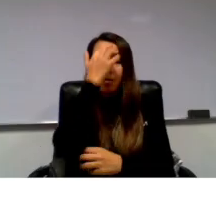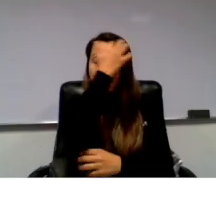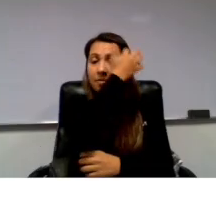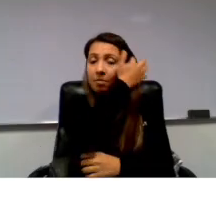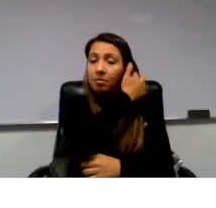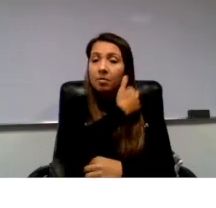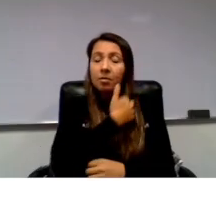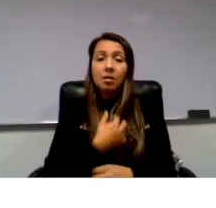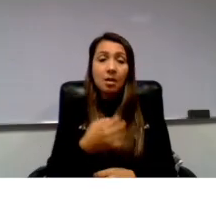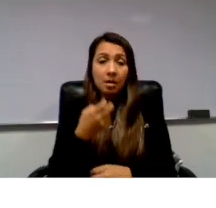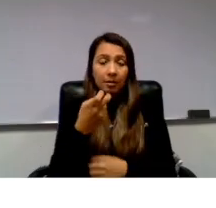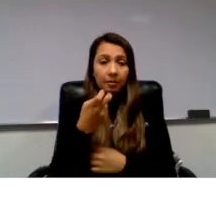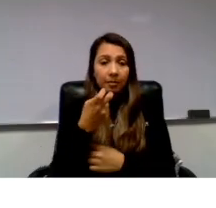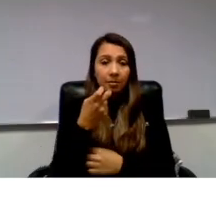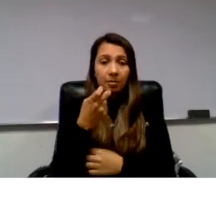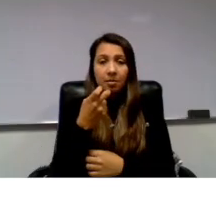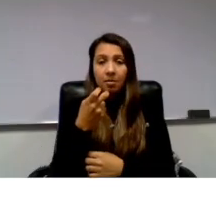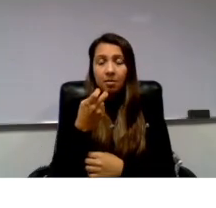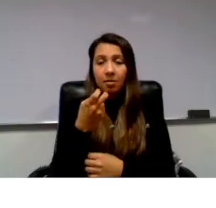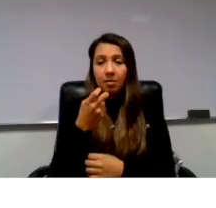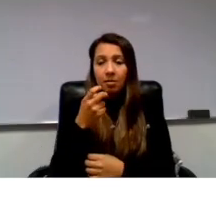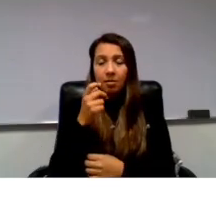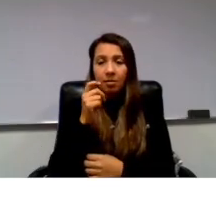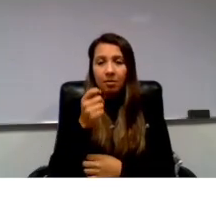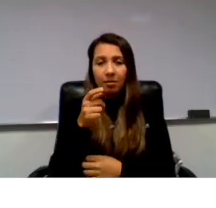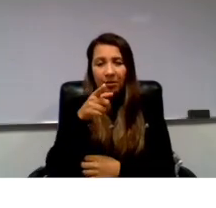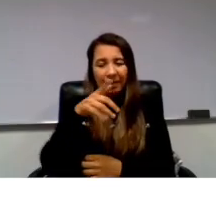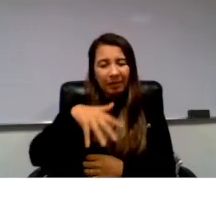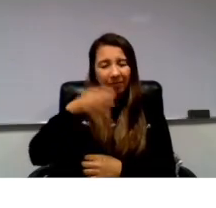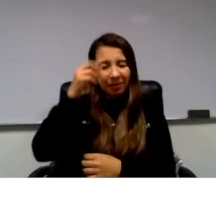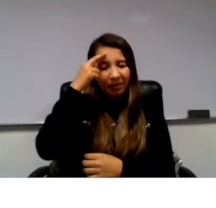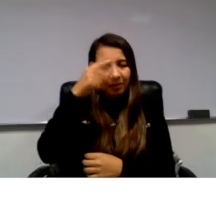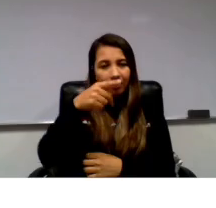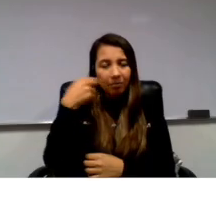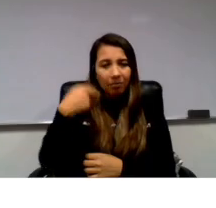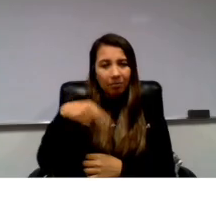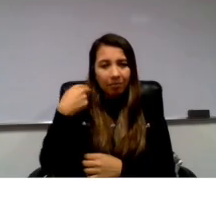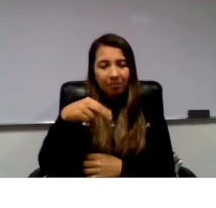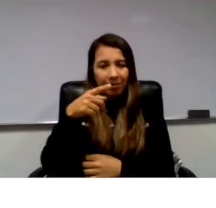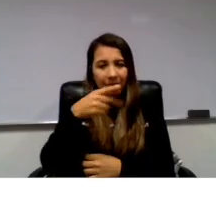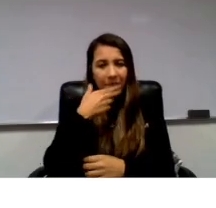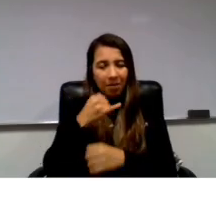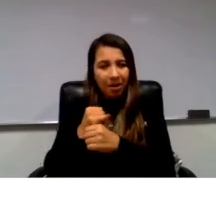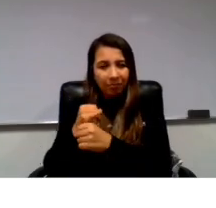esta idea del estudiante de Luis Pauling, no me acuerdo de su nombre, su apellido,